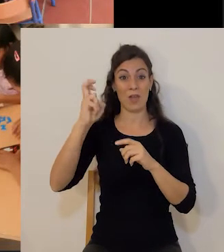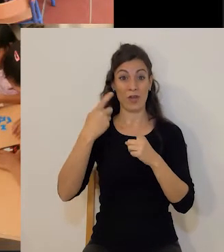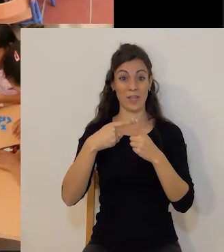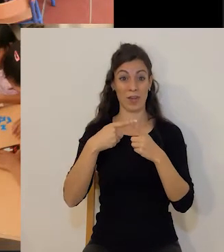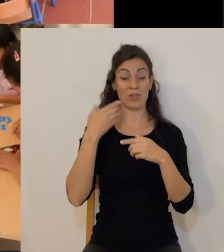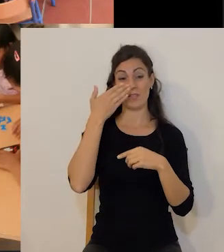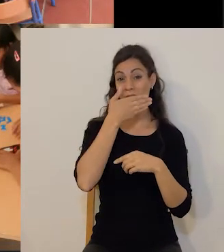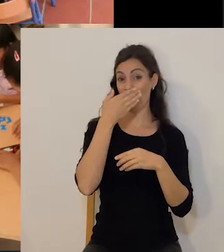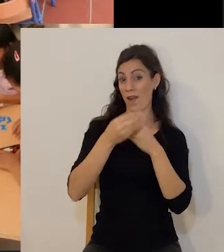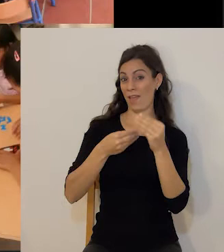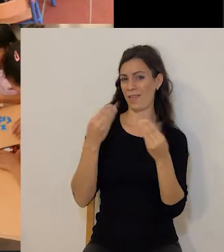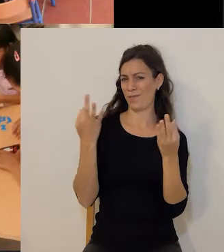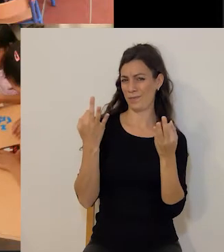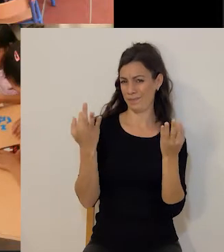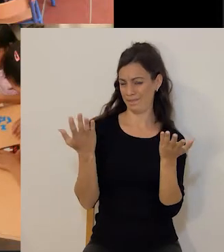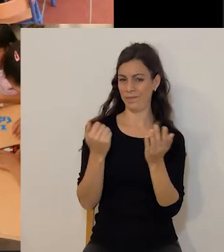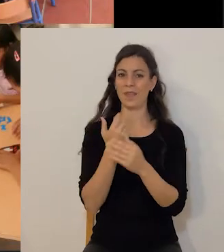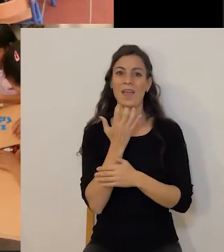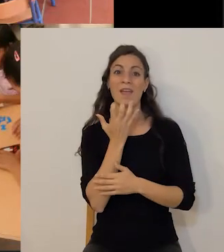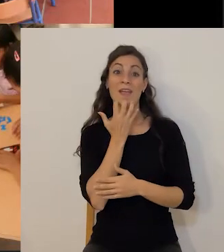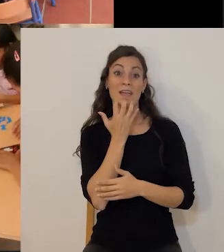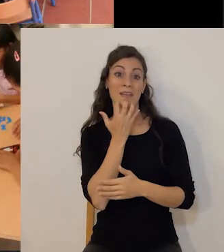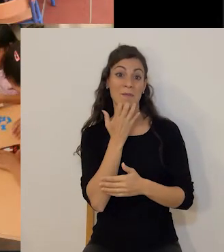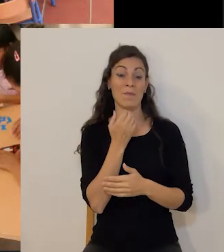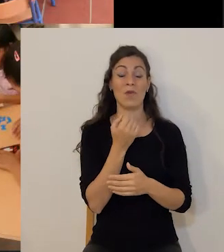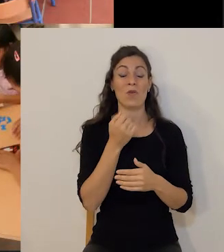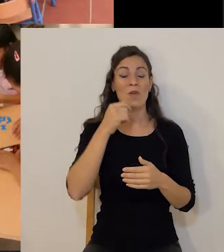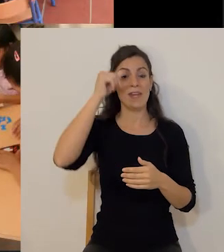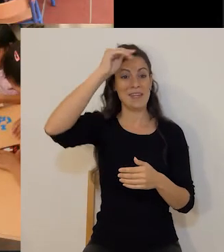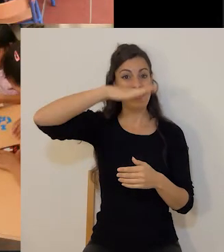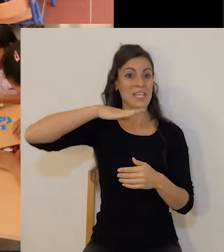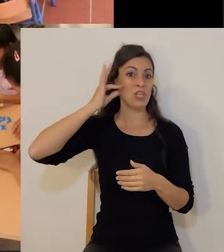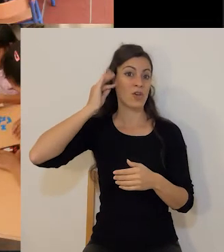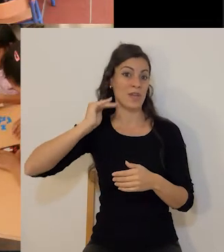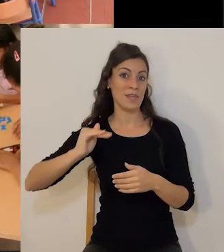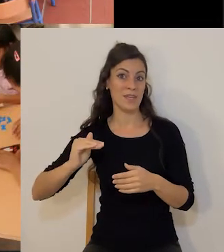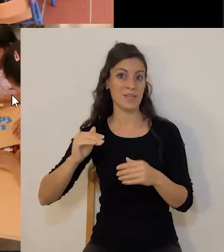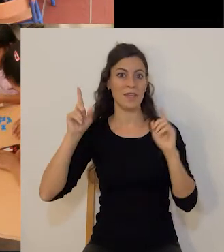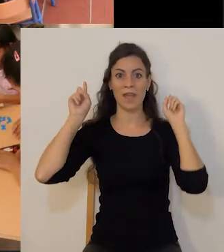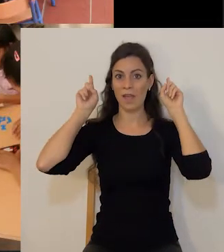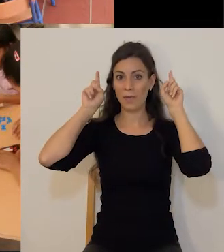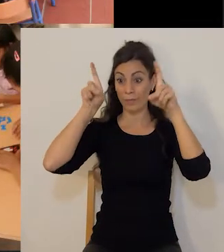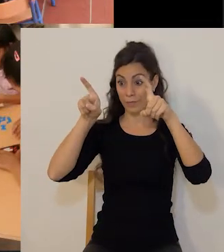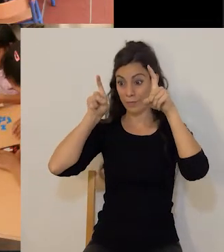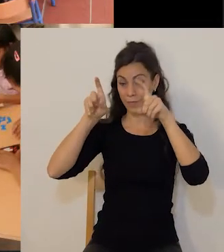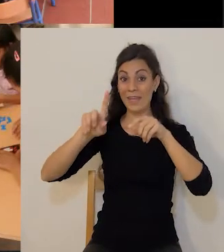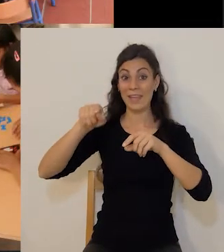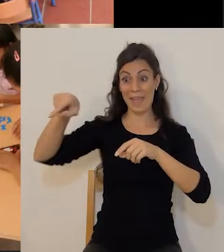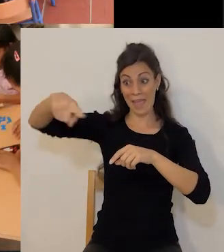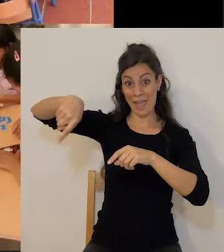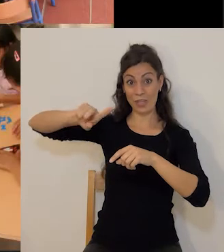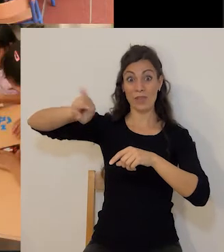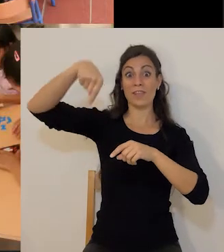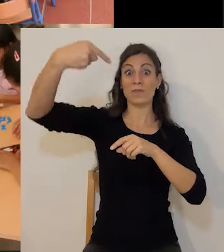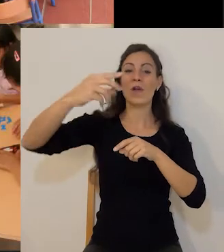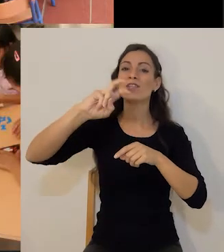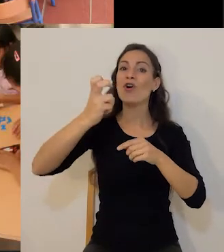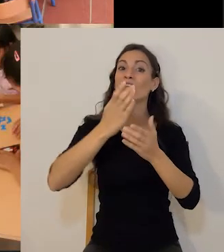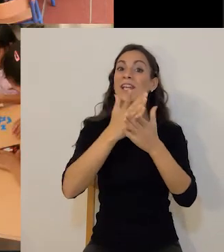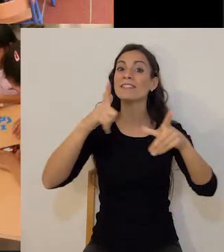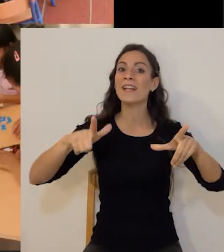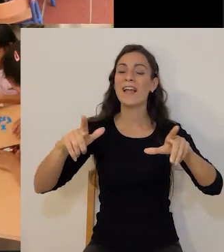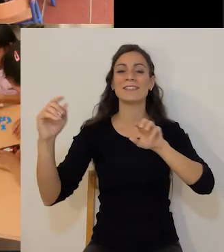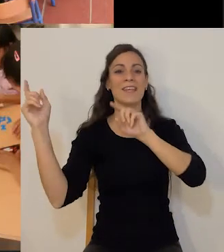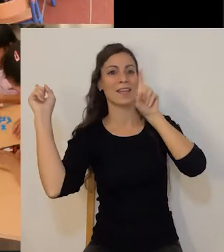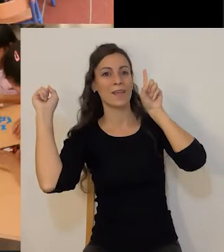las escuelas es, por ejemplo, le enseñamos a una serie de niños o niñas y luego ellos van a otras aulas. Fijaros en esta imagen de